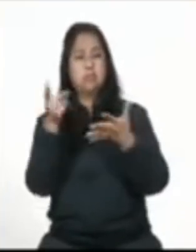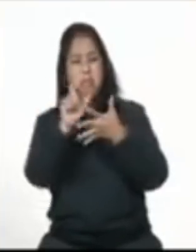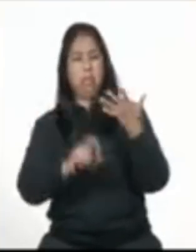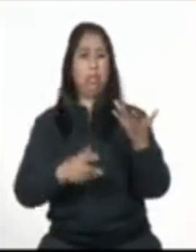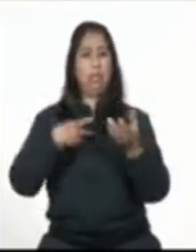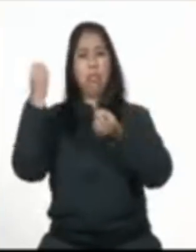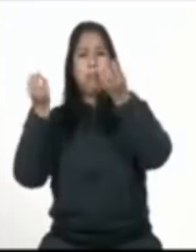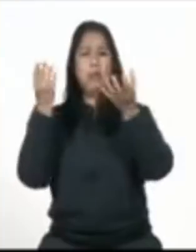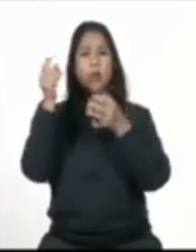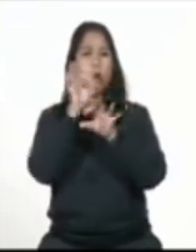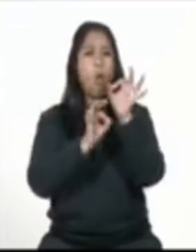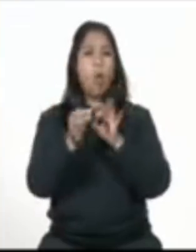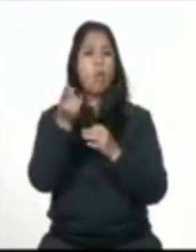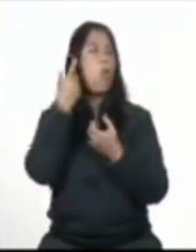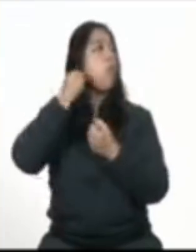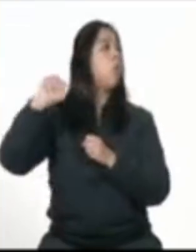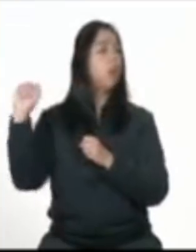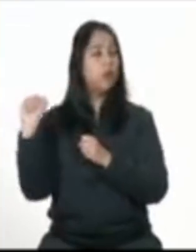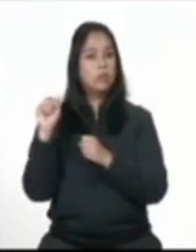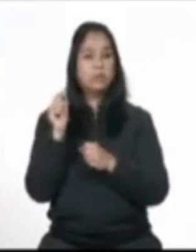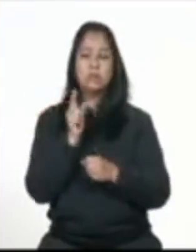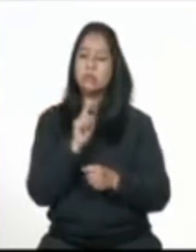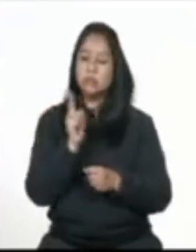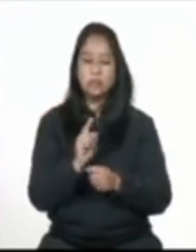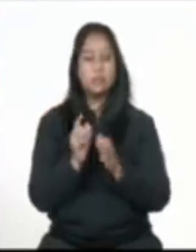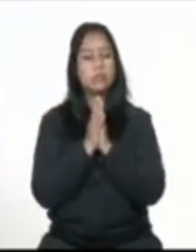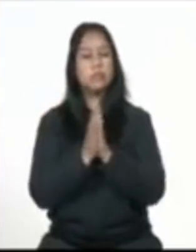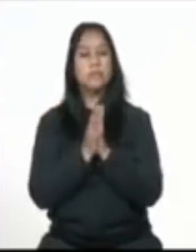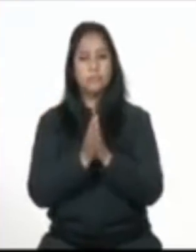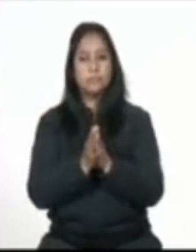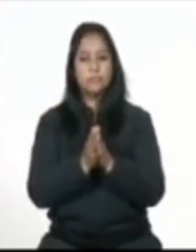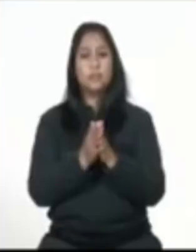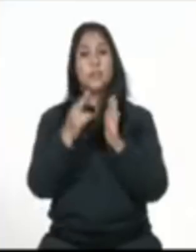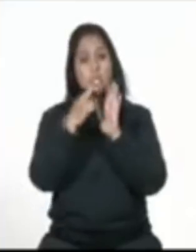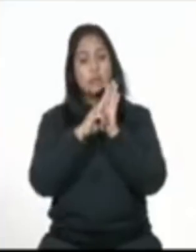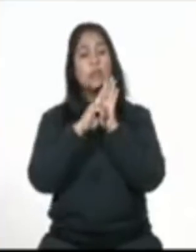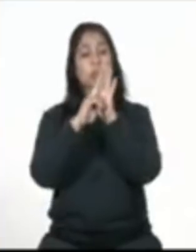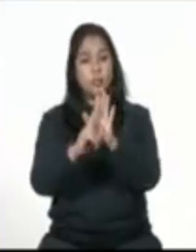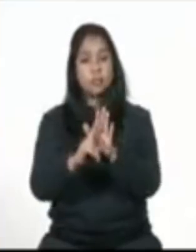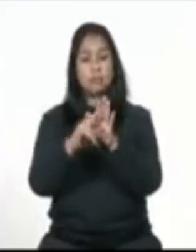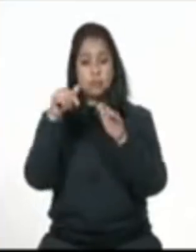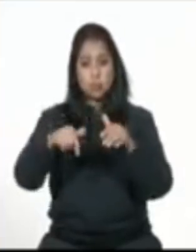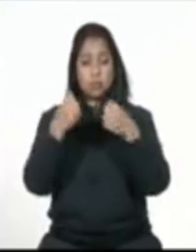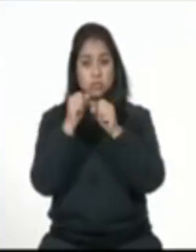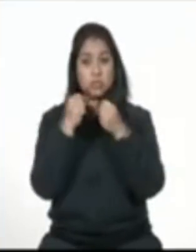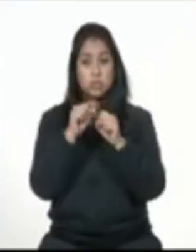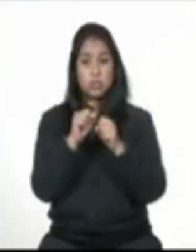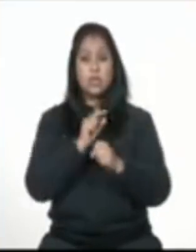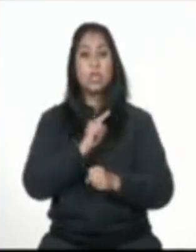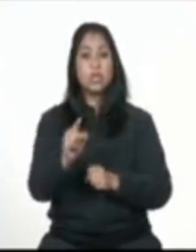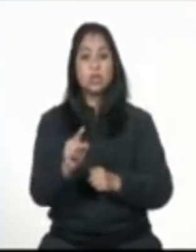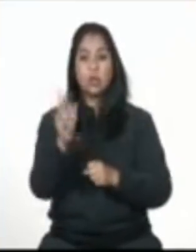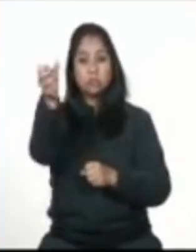esté haciendo caso omiso de estas recomendaciones que estamos haciendo, que son